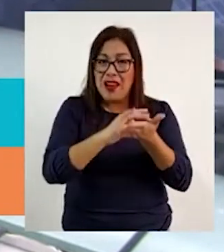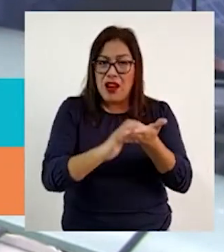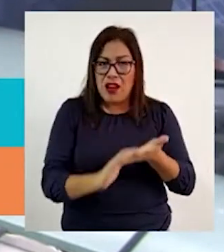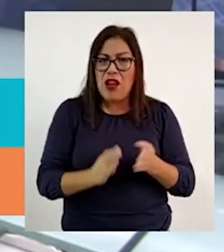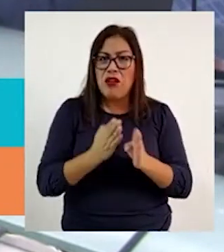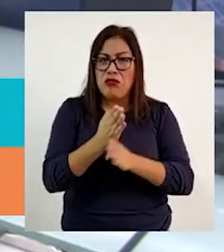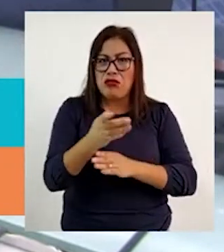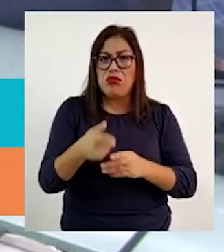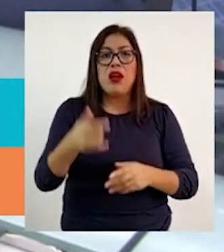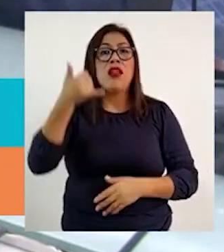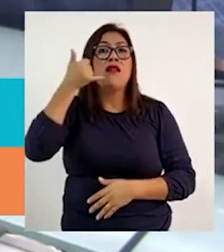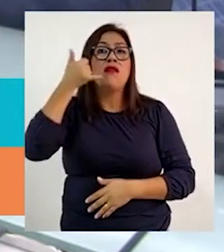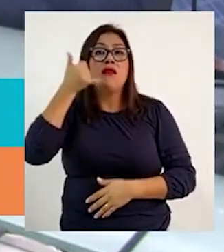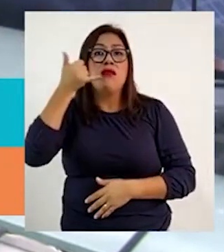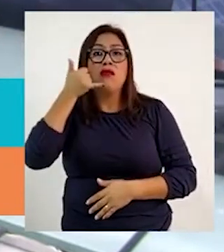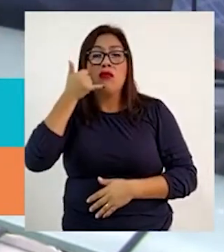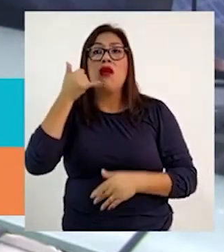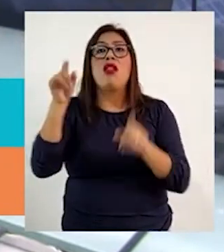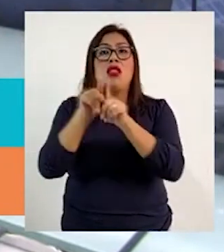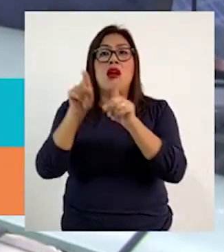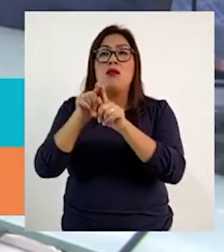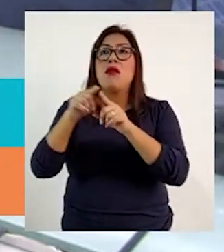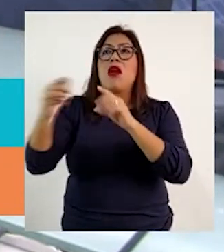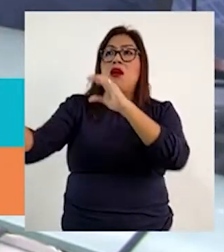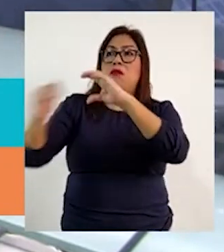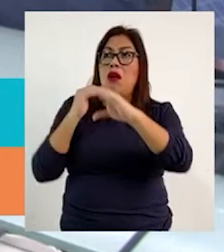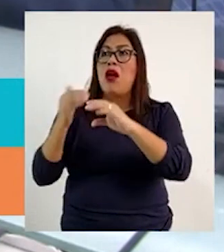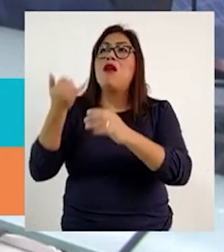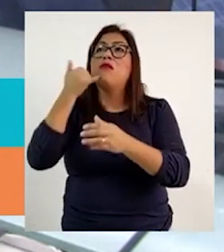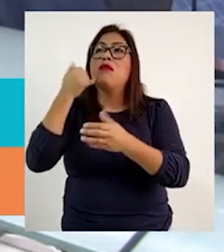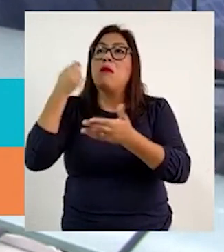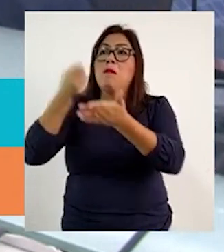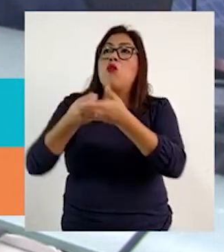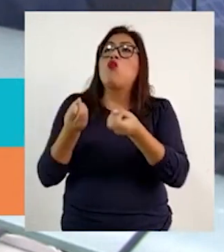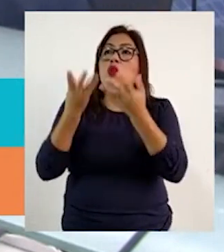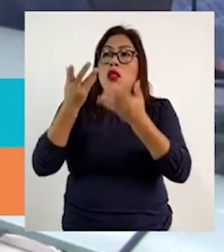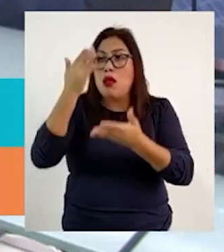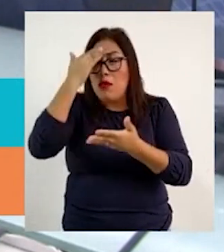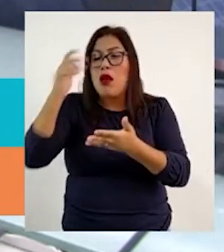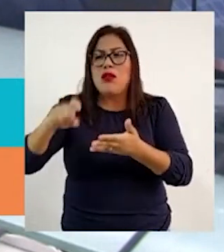de brindarme el recibo en braille si yo se lo pido. Y cualquier